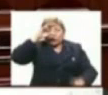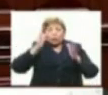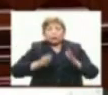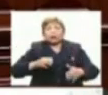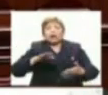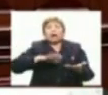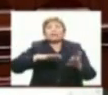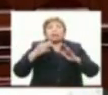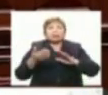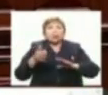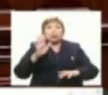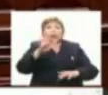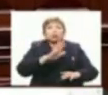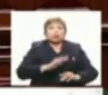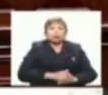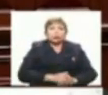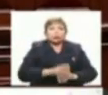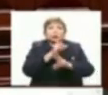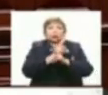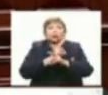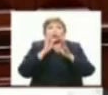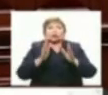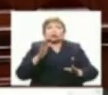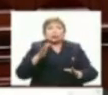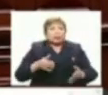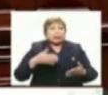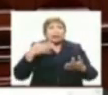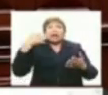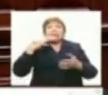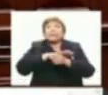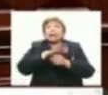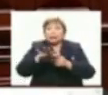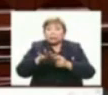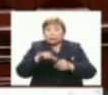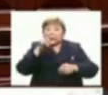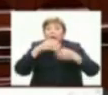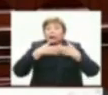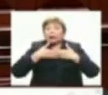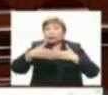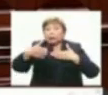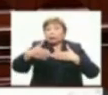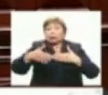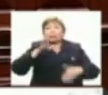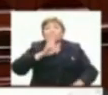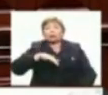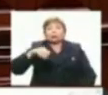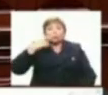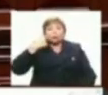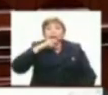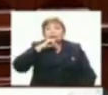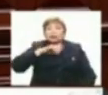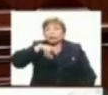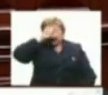perdido a uno de sus cuidadores como víctima de la pandemia. En adelante, por los niños y niñas del